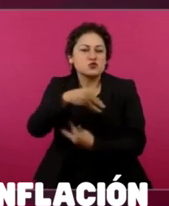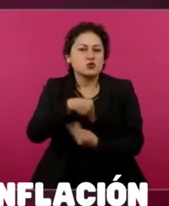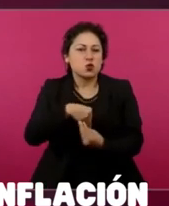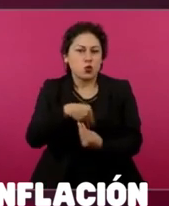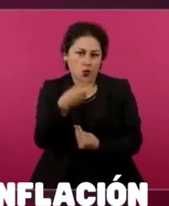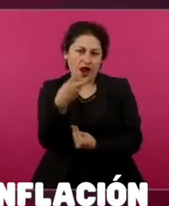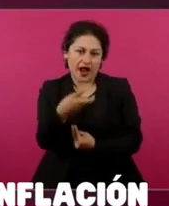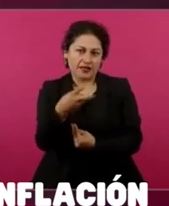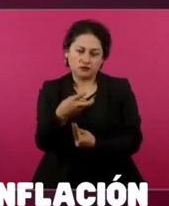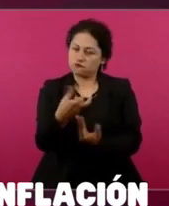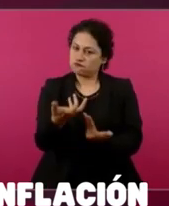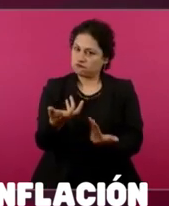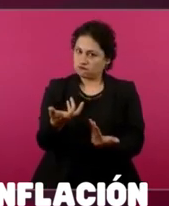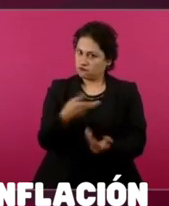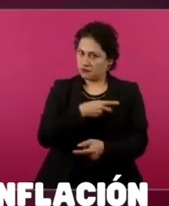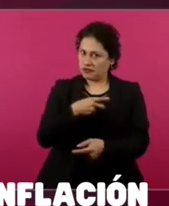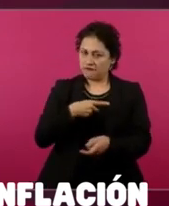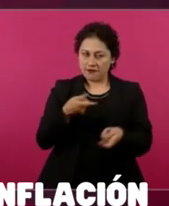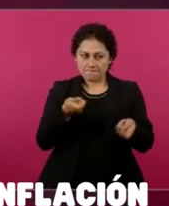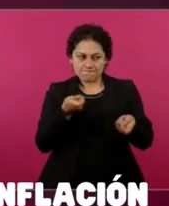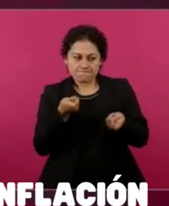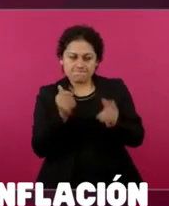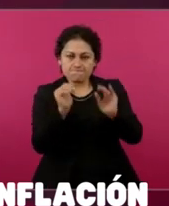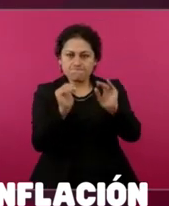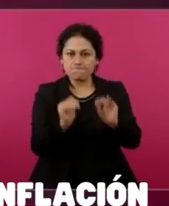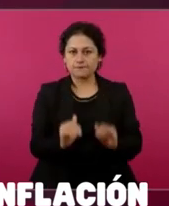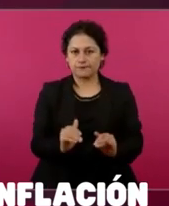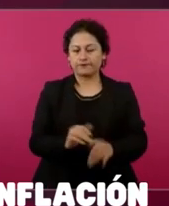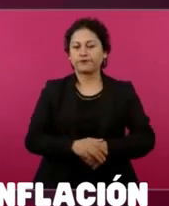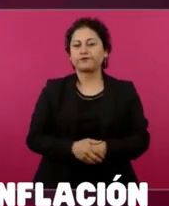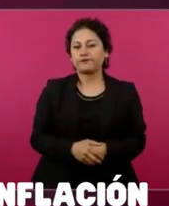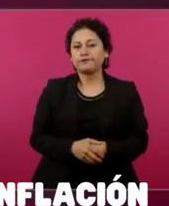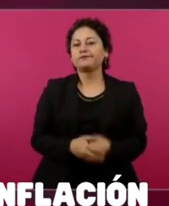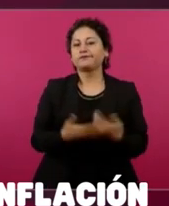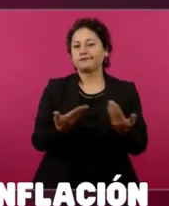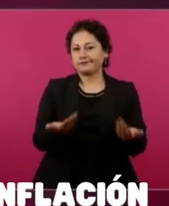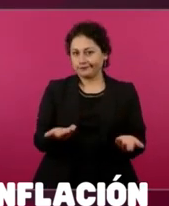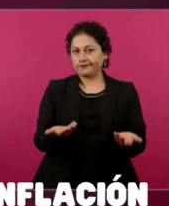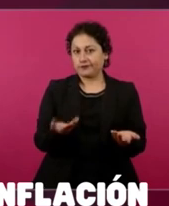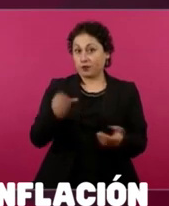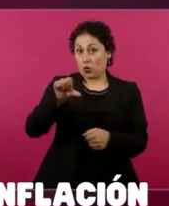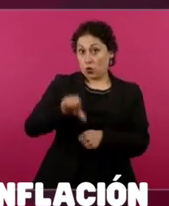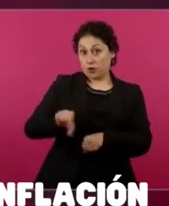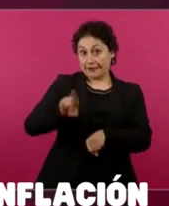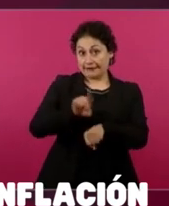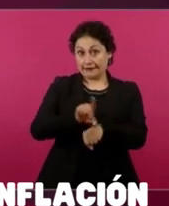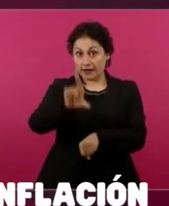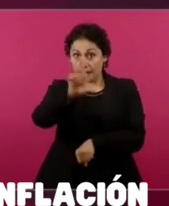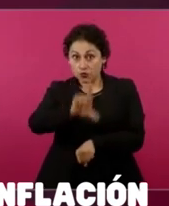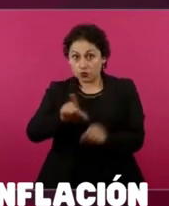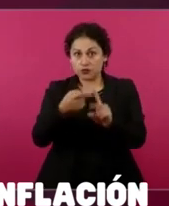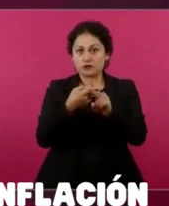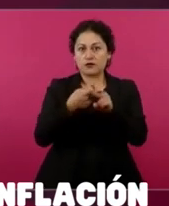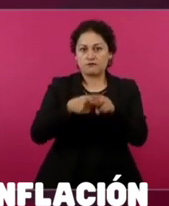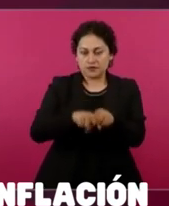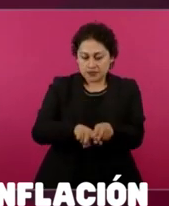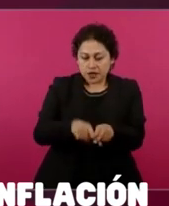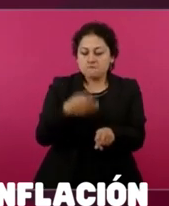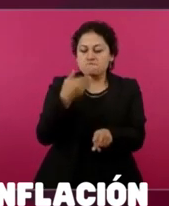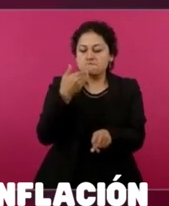muy bien en ese aspecto, a pesar de la